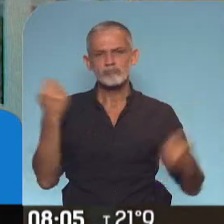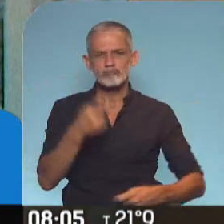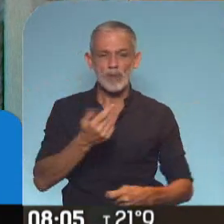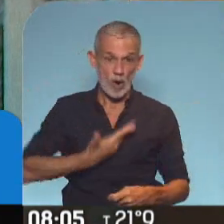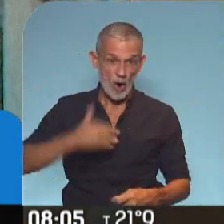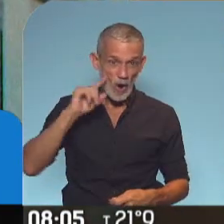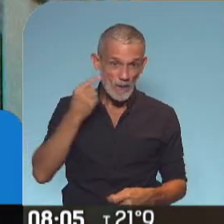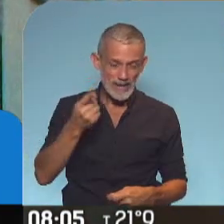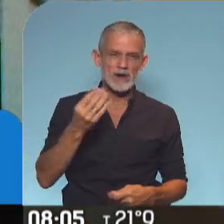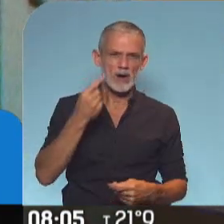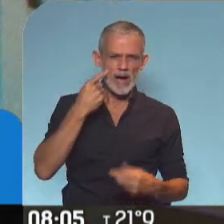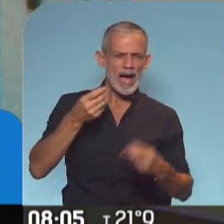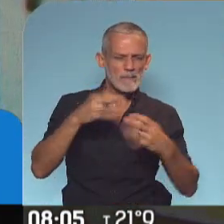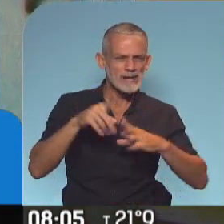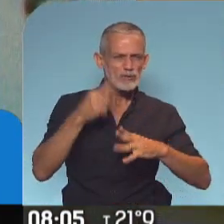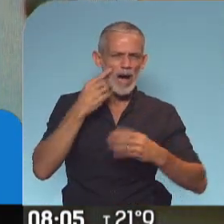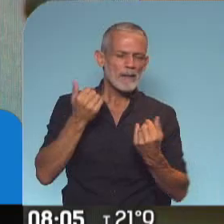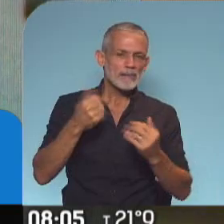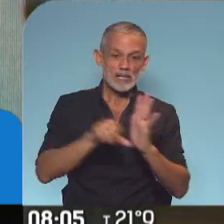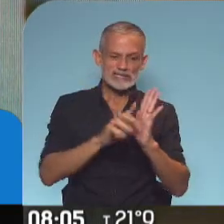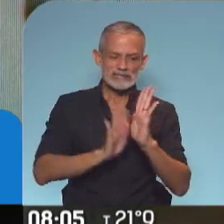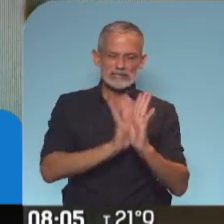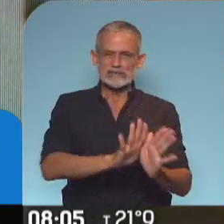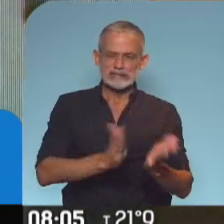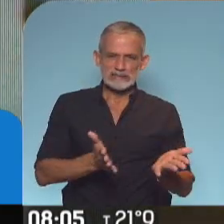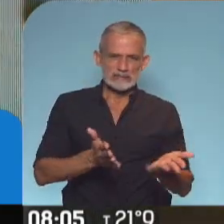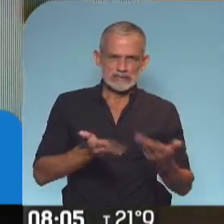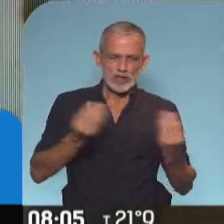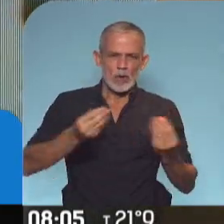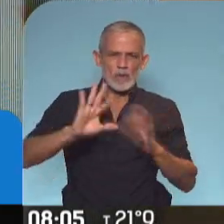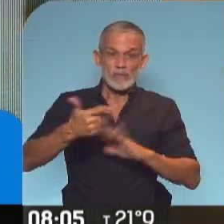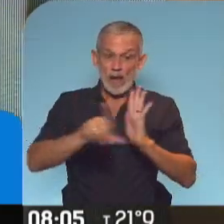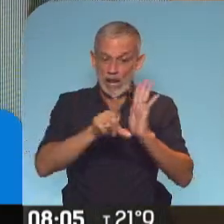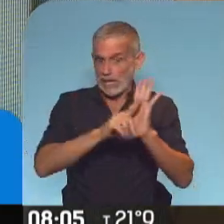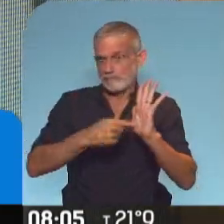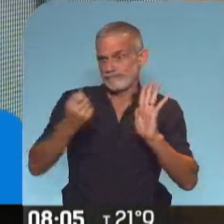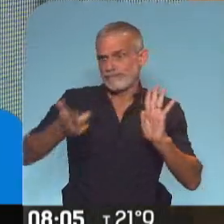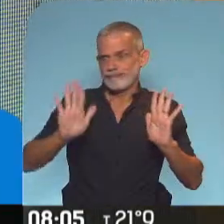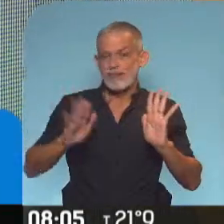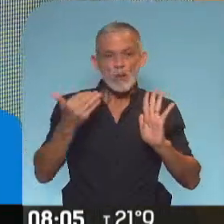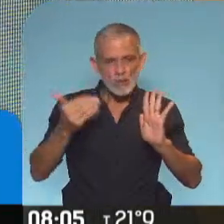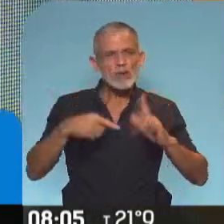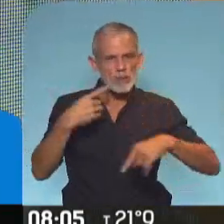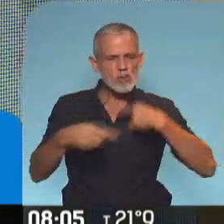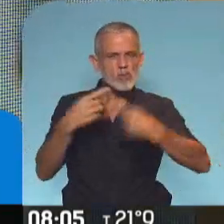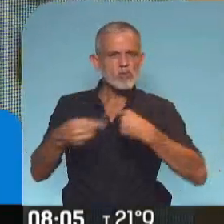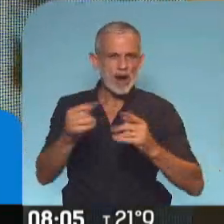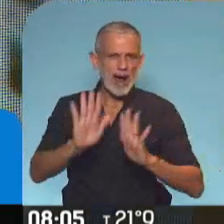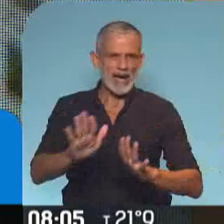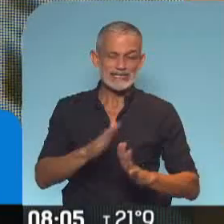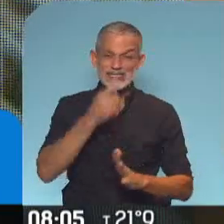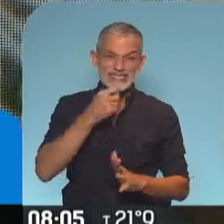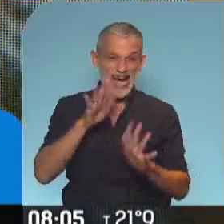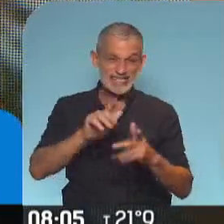gobierno ha empezado a tratar de romperla, pero acá hay un montón de leyes que permiten que esto se siga operando. Si esto